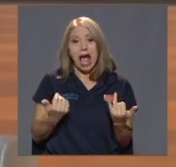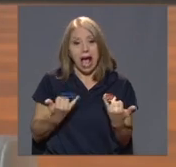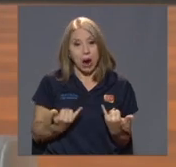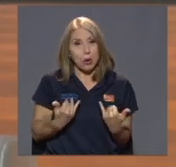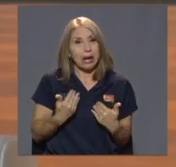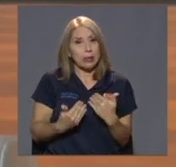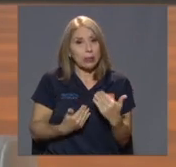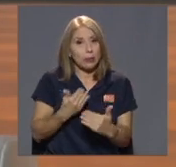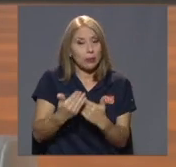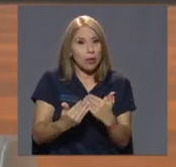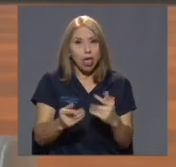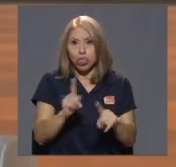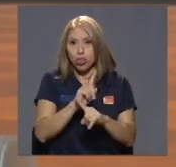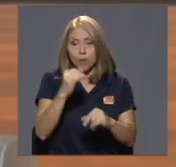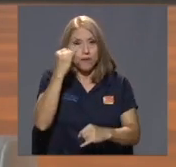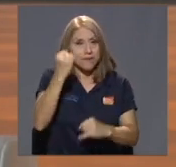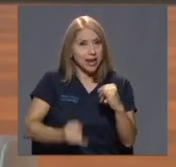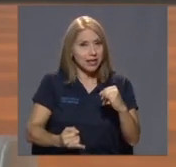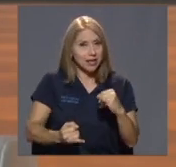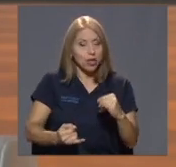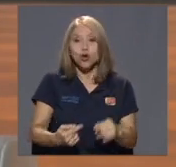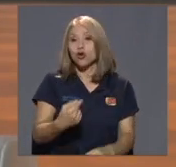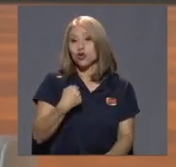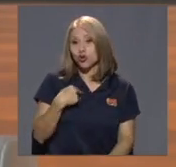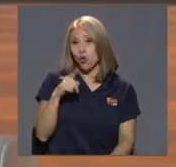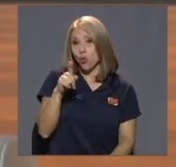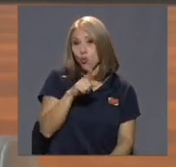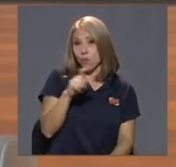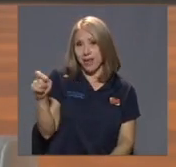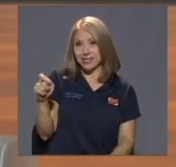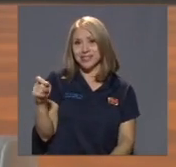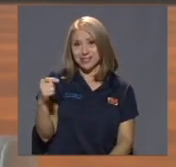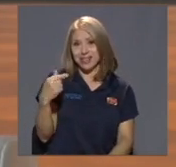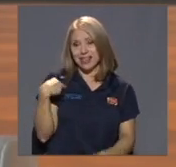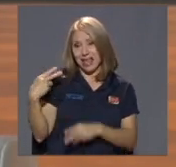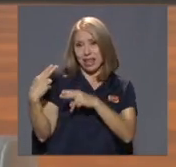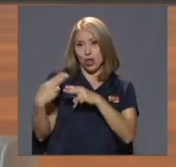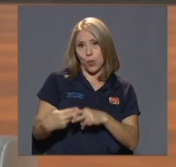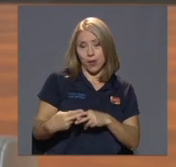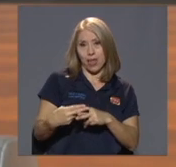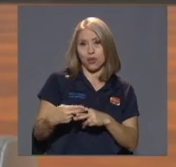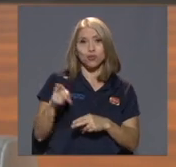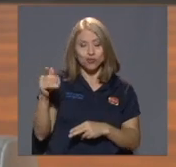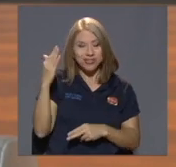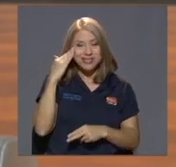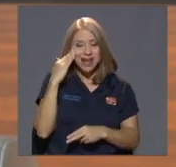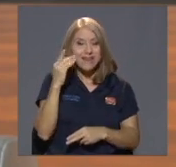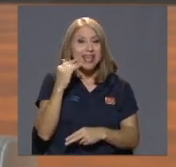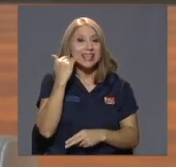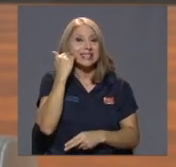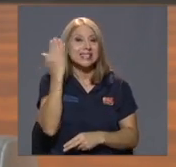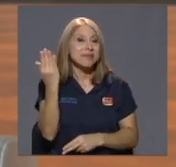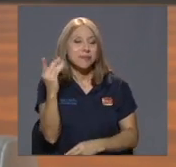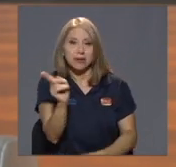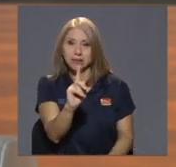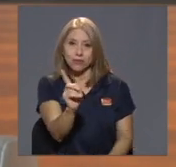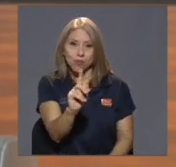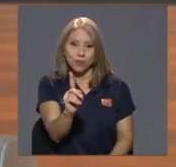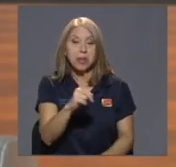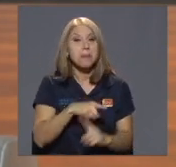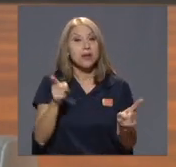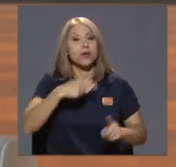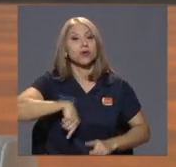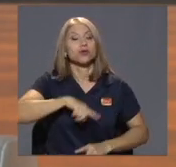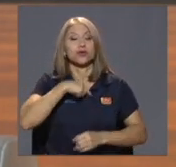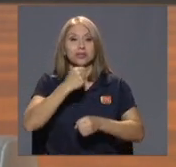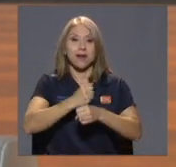un mes de haber llegado al ministerio y como usted bien sabe, no es simple. Pero estamos trabajando en eso